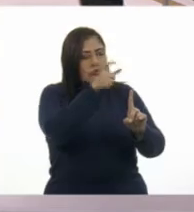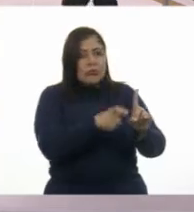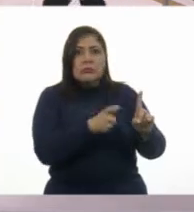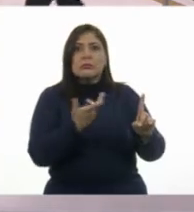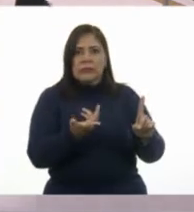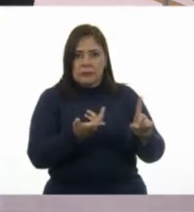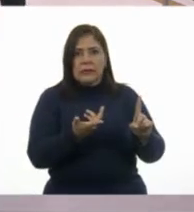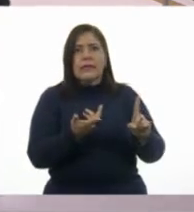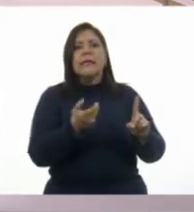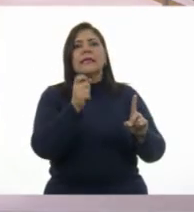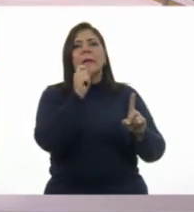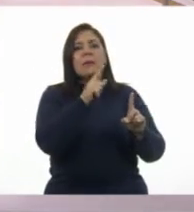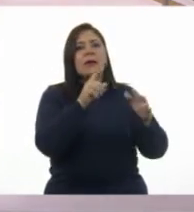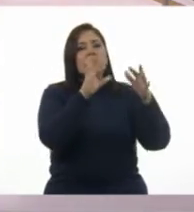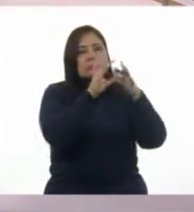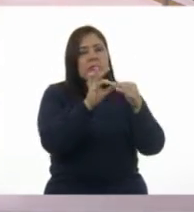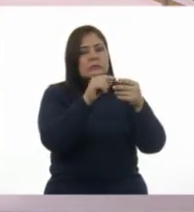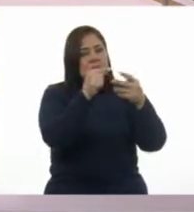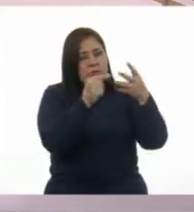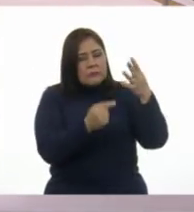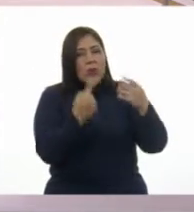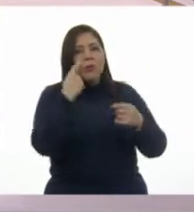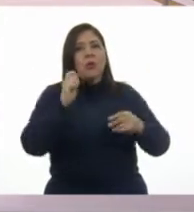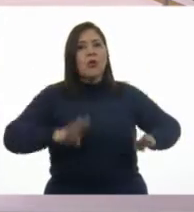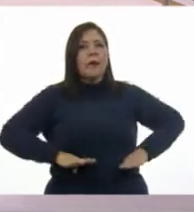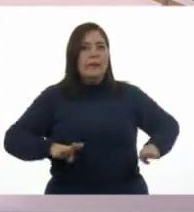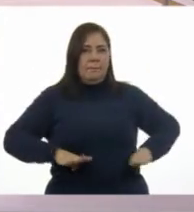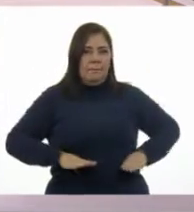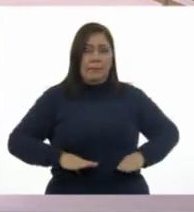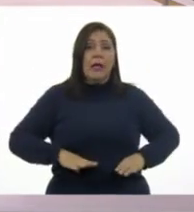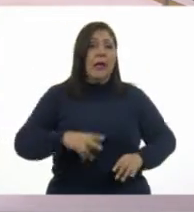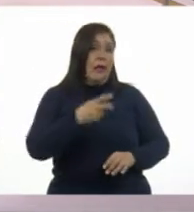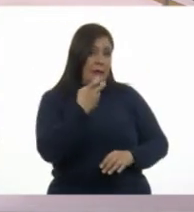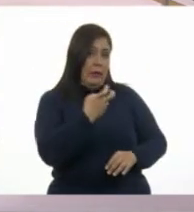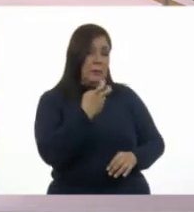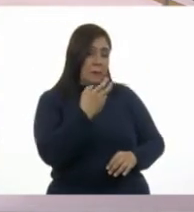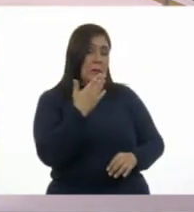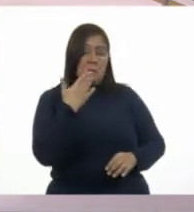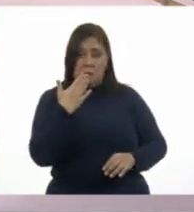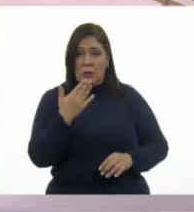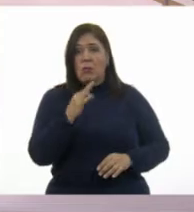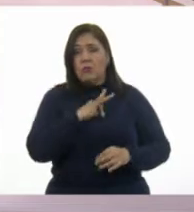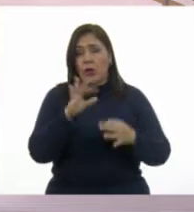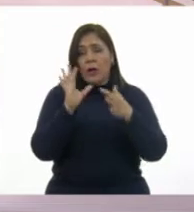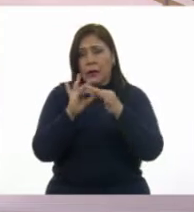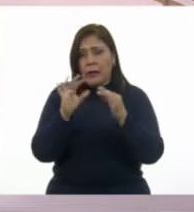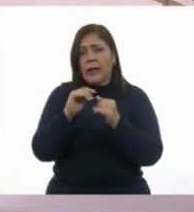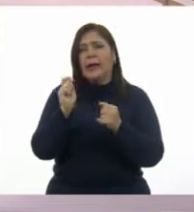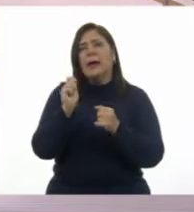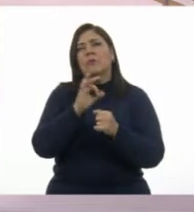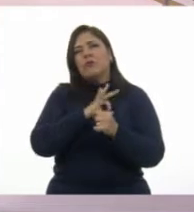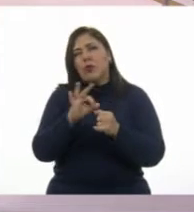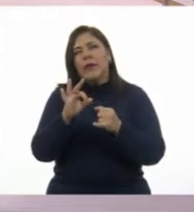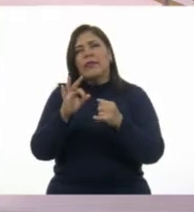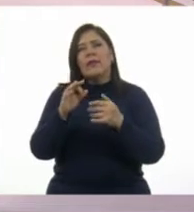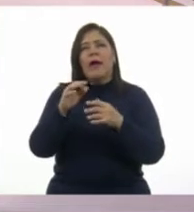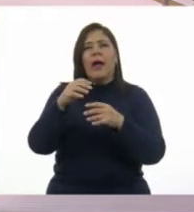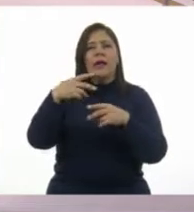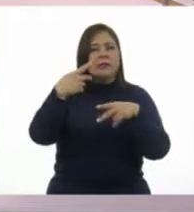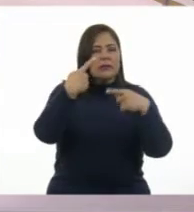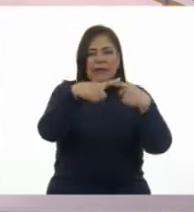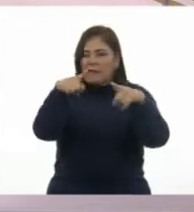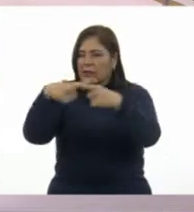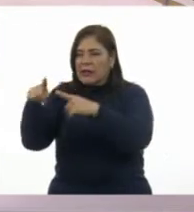¿Y cómo es? Por lo menos eso. Eso vamos a ver en esa clase. Podemos describir muchas cosas.